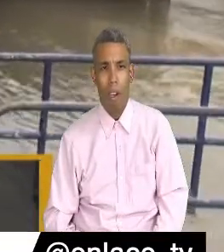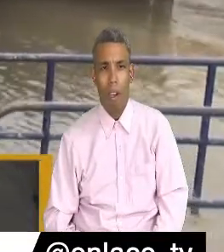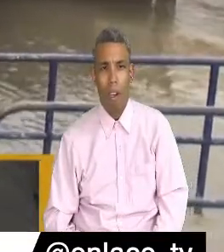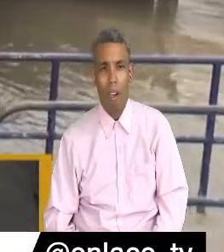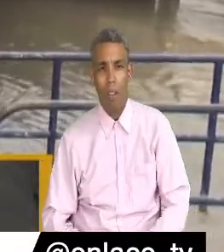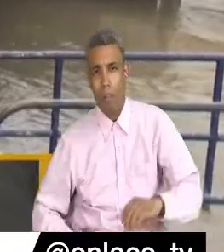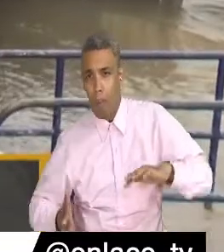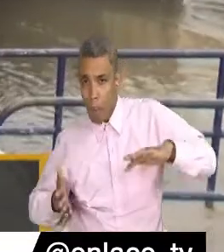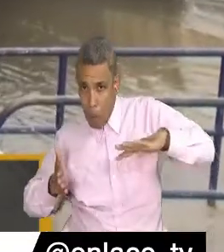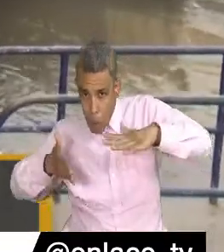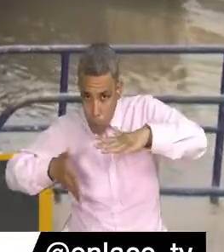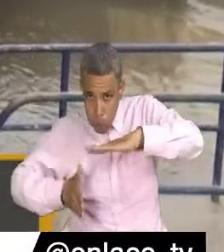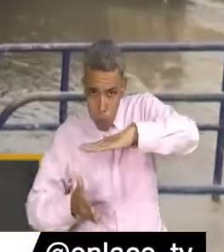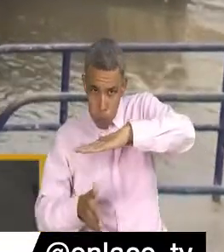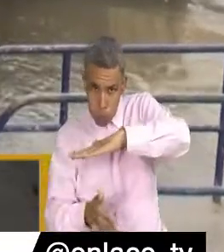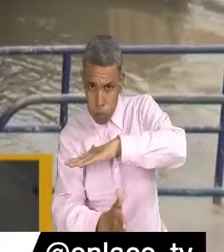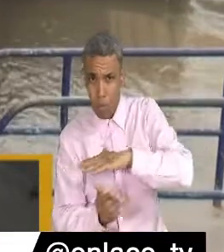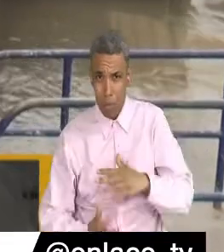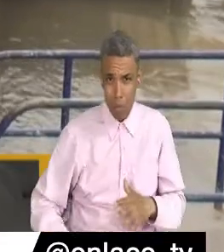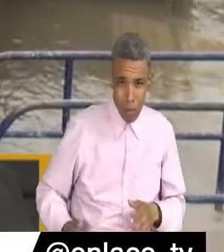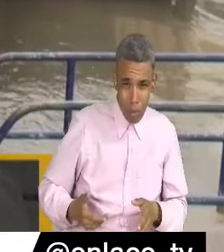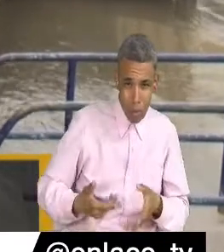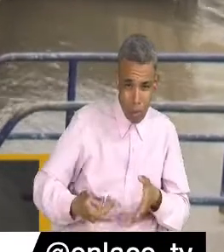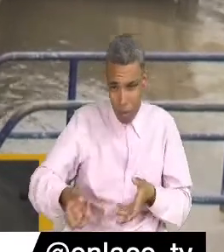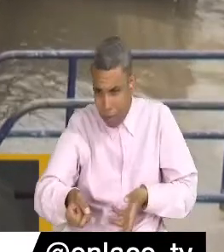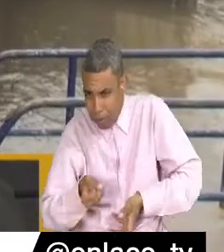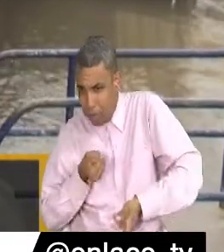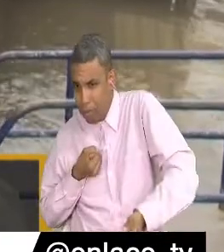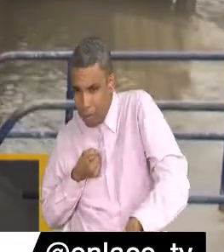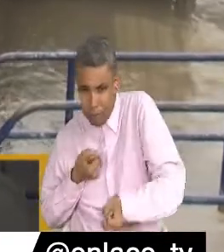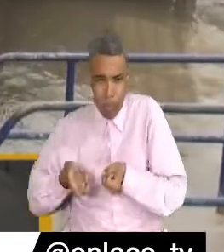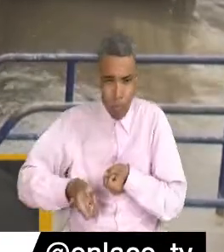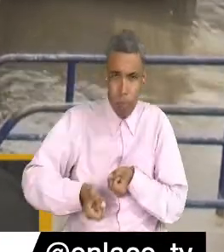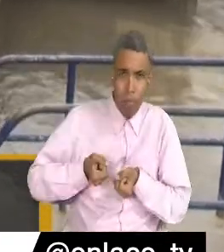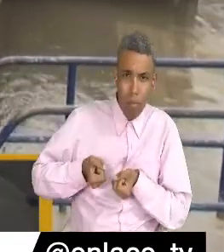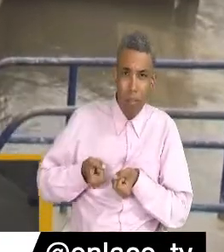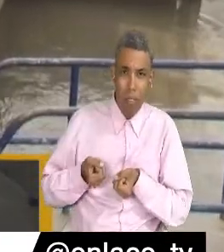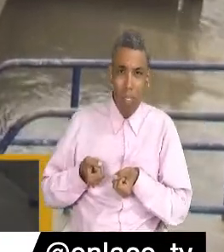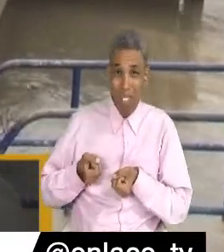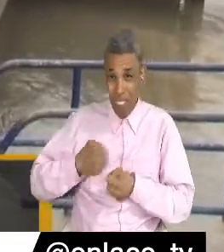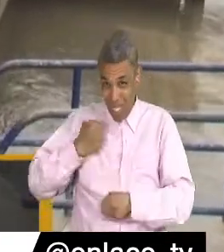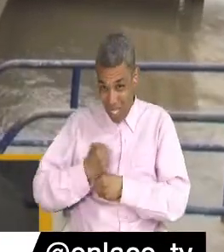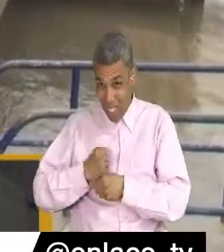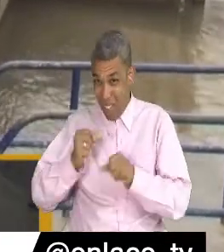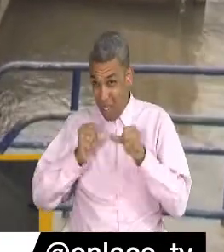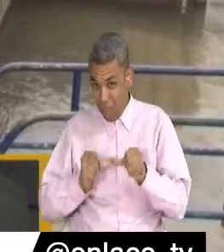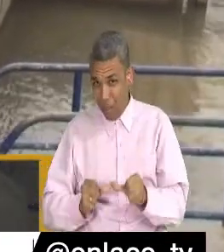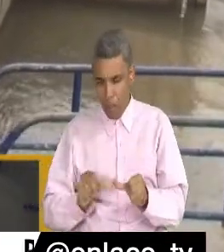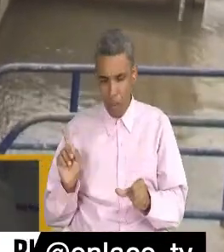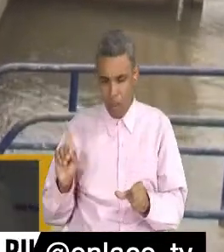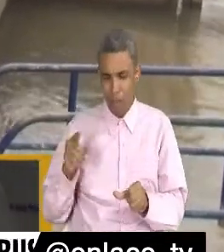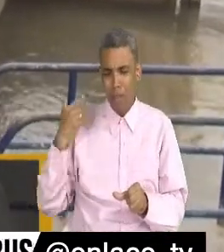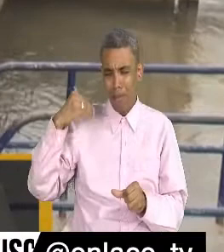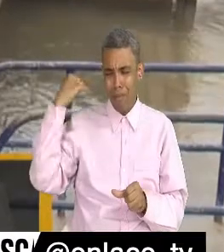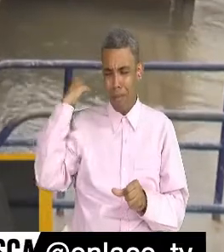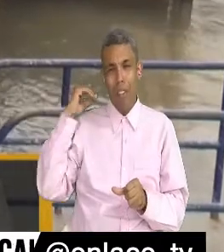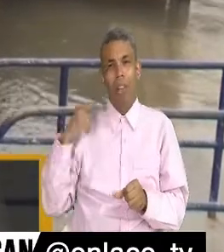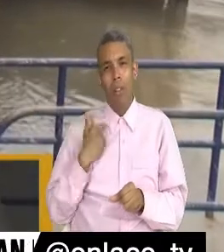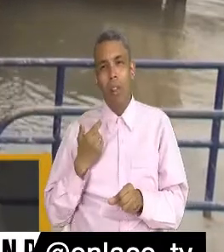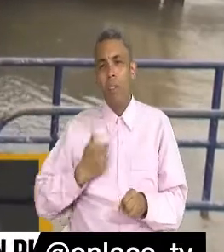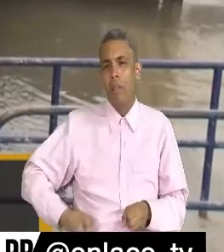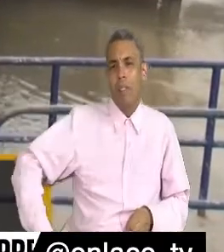pescadores. ¿A qué se dedicaban? Estamos así, nosotros era cortando madera. Y haciendo, sembrando plátano,